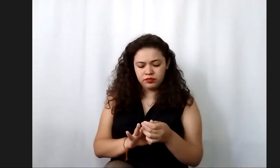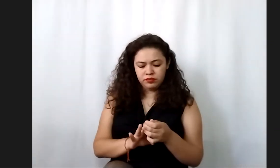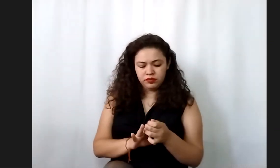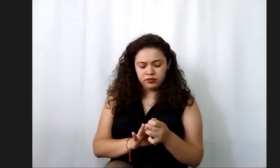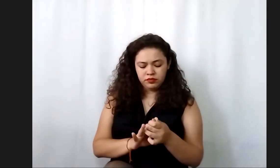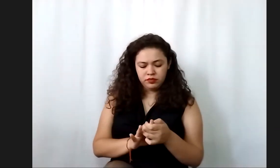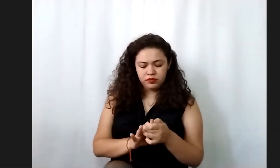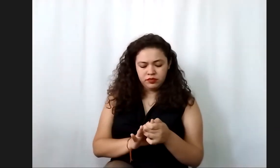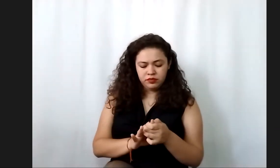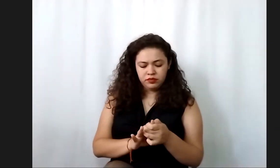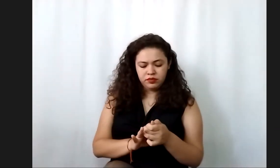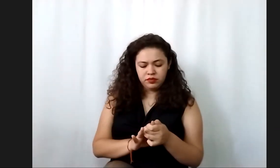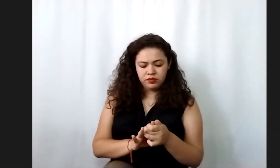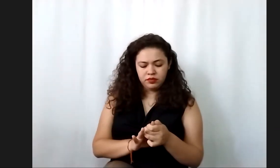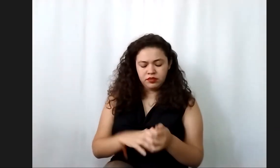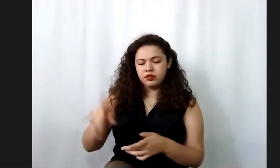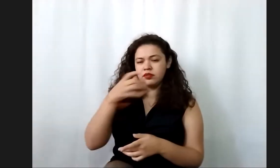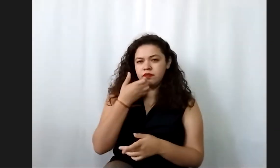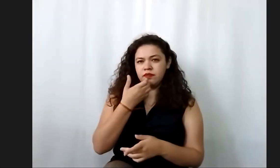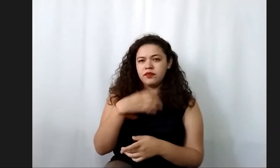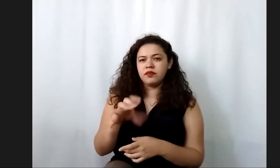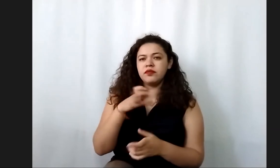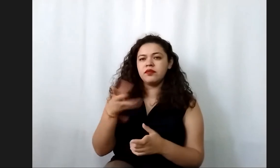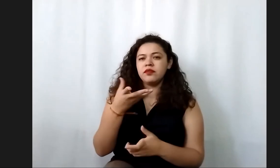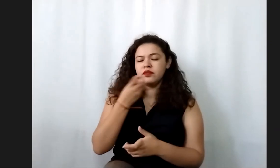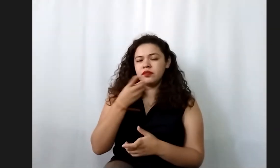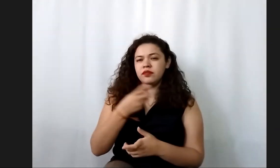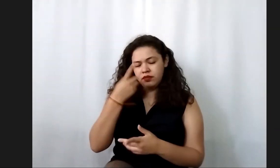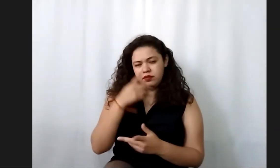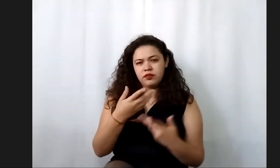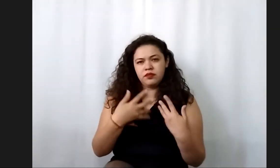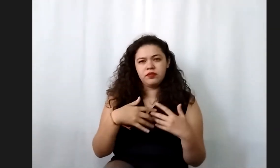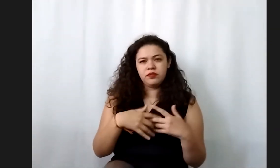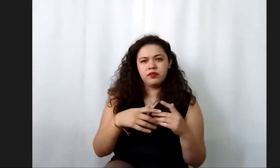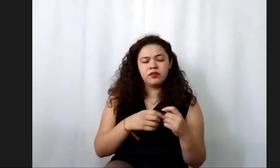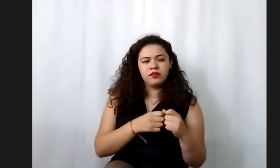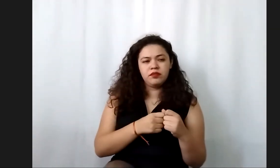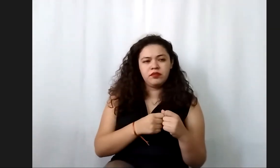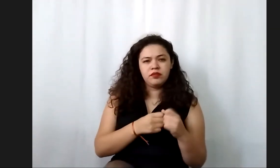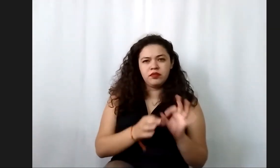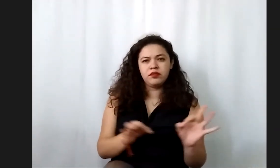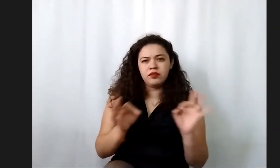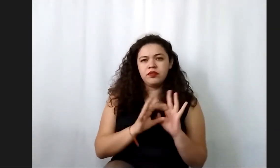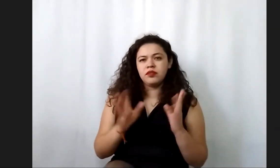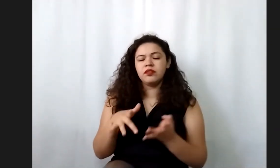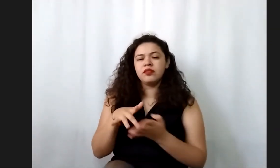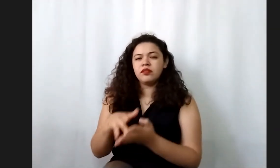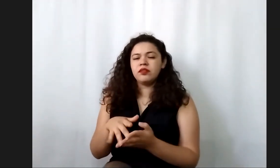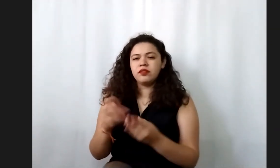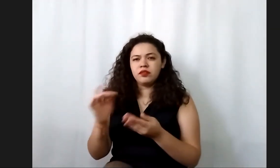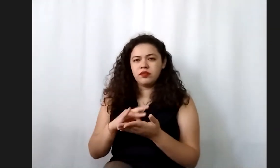los comentarios que usted me hace en cuanto a las funciones sustantivas y las que serían ya de apoyo. Le agradezco